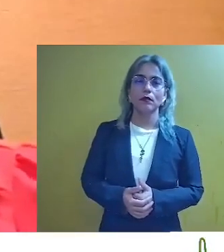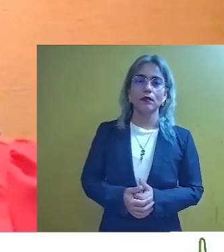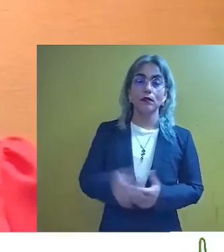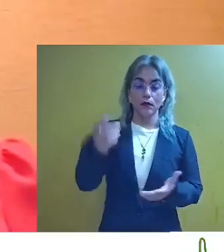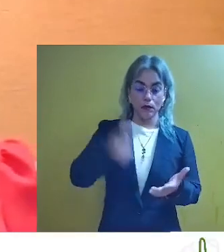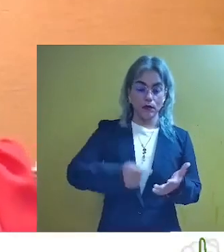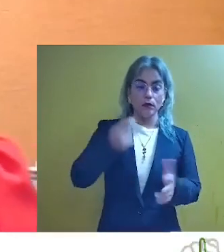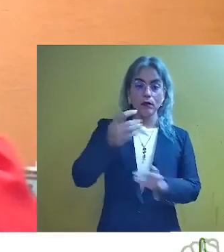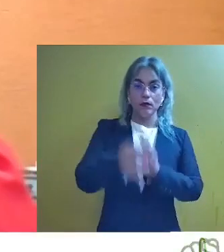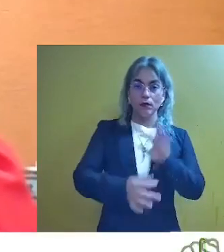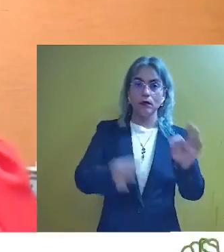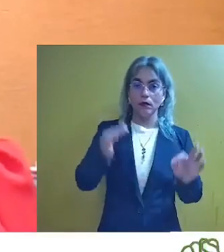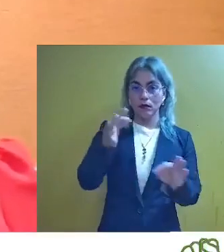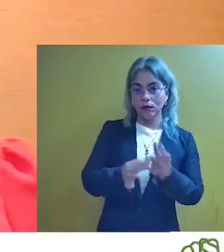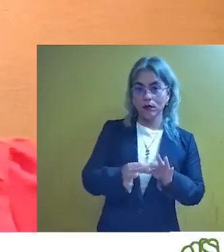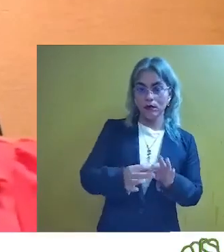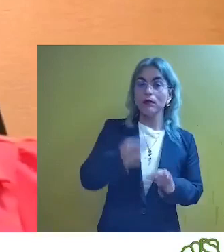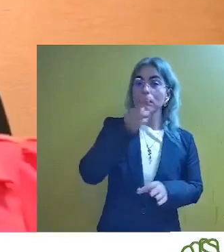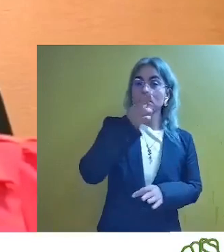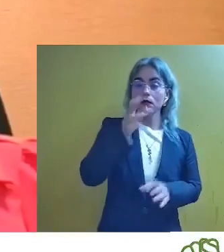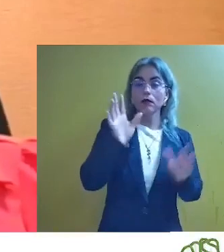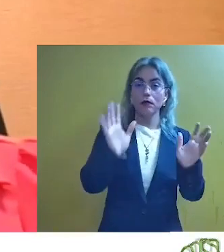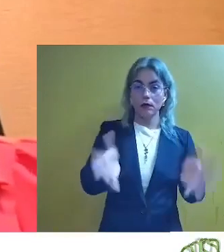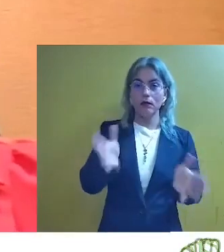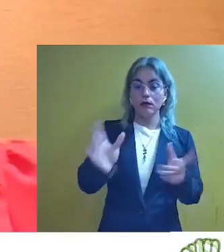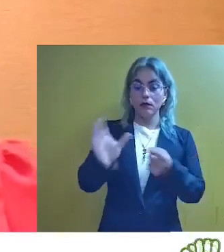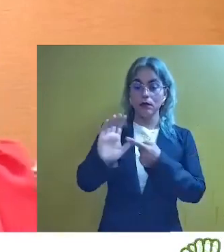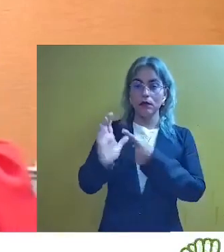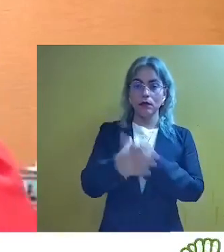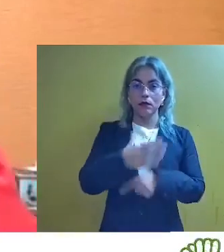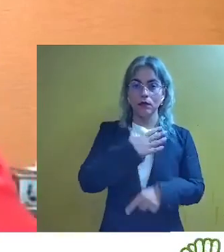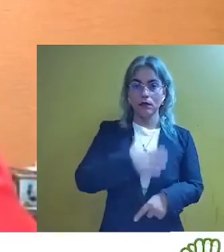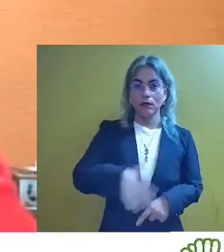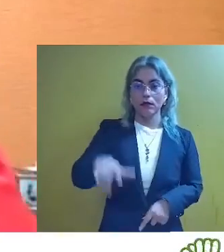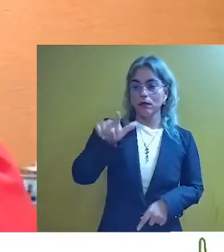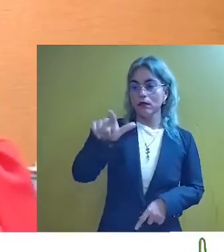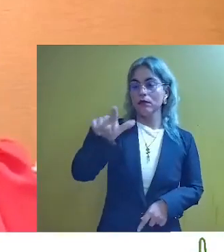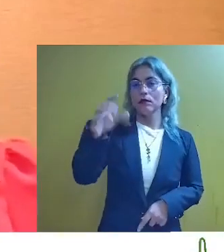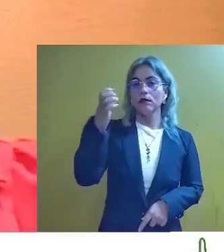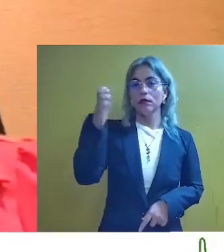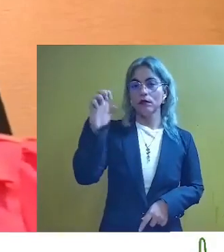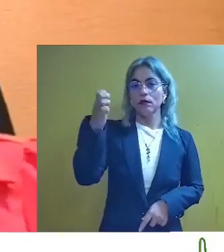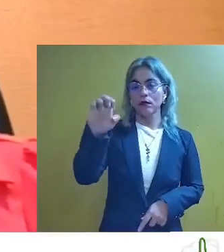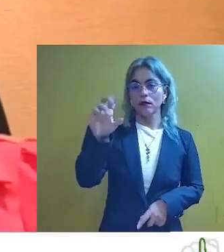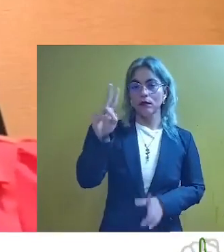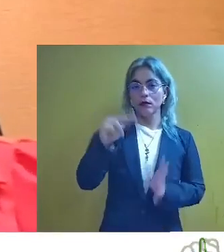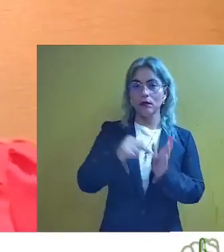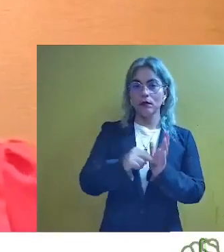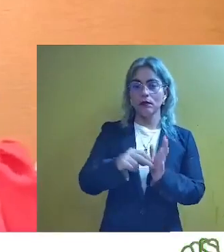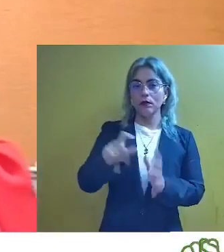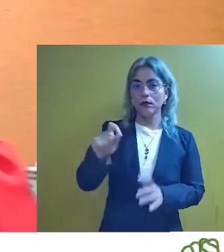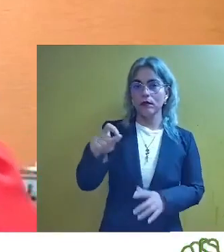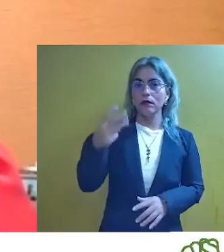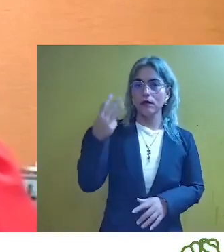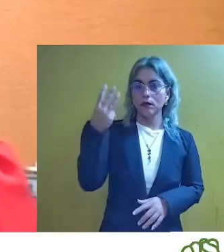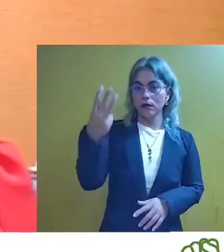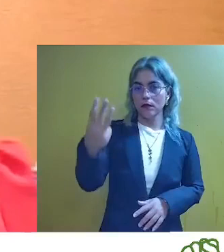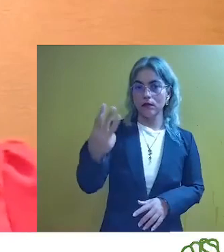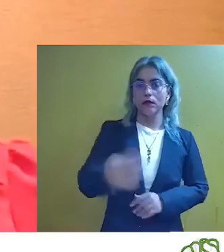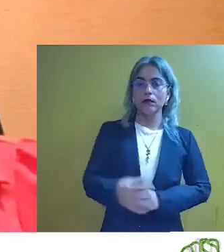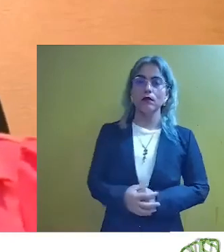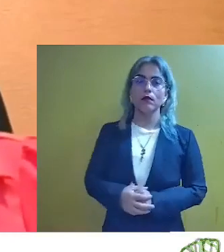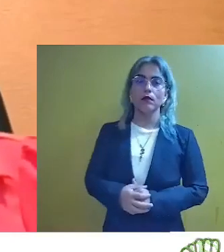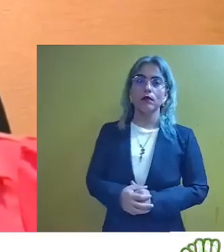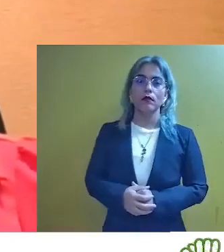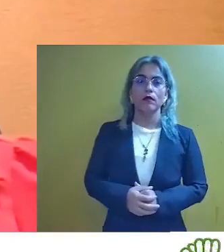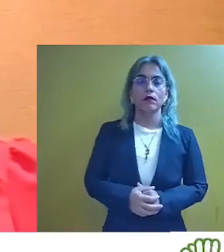sentencia que había dictado esa Comisión de Justicia el 17 de enero del año